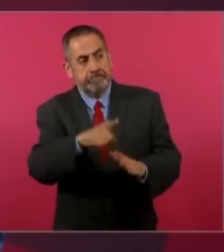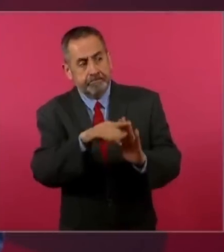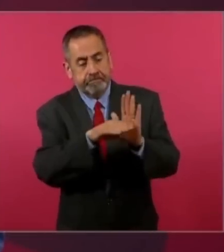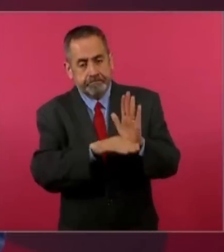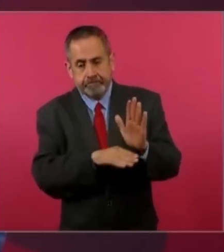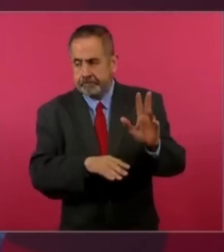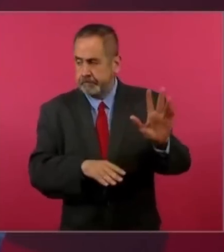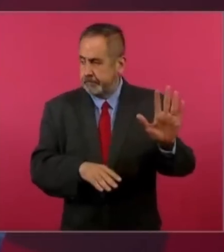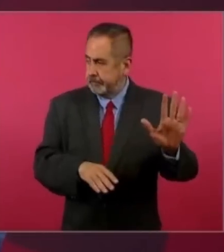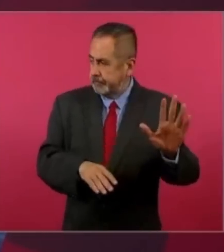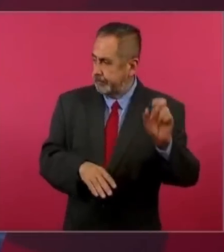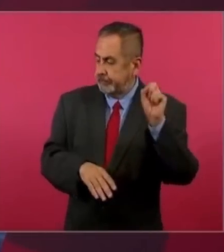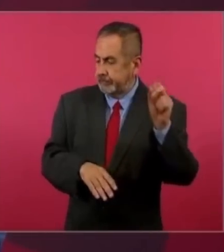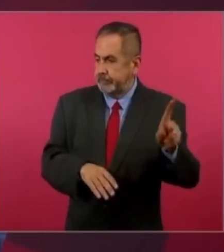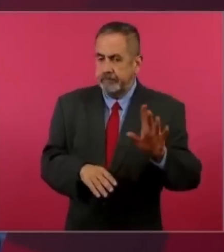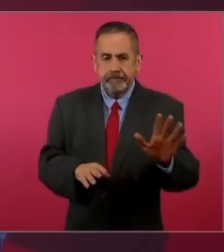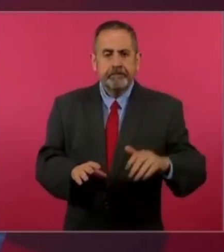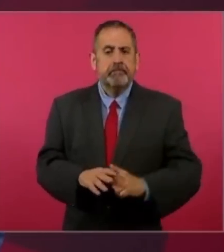esas